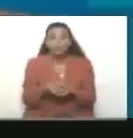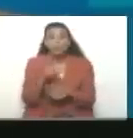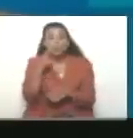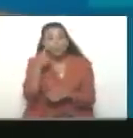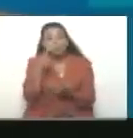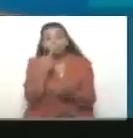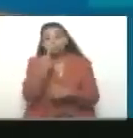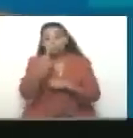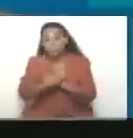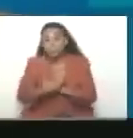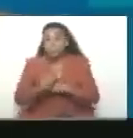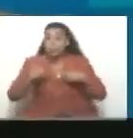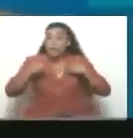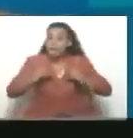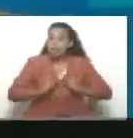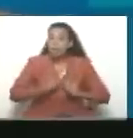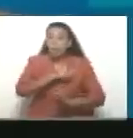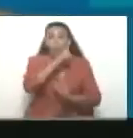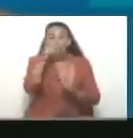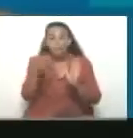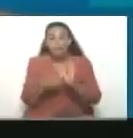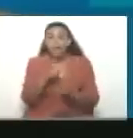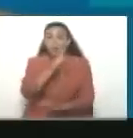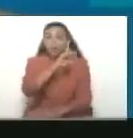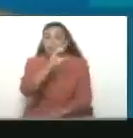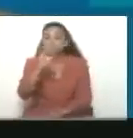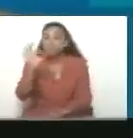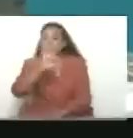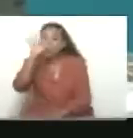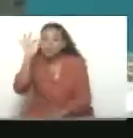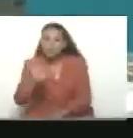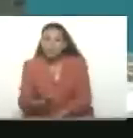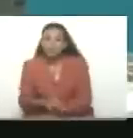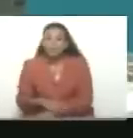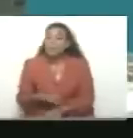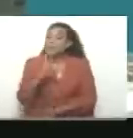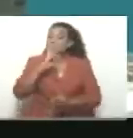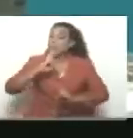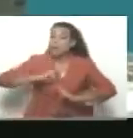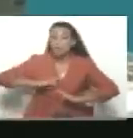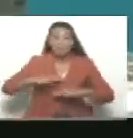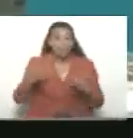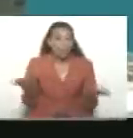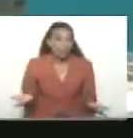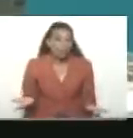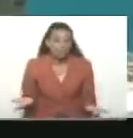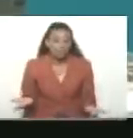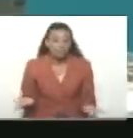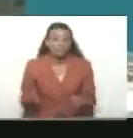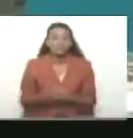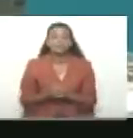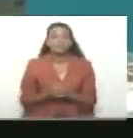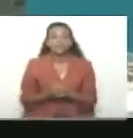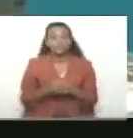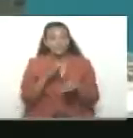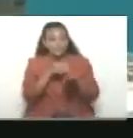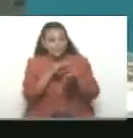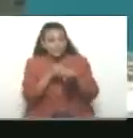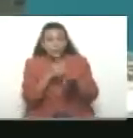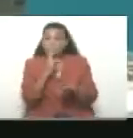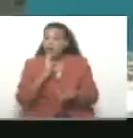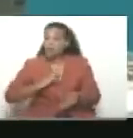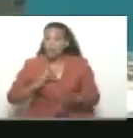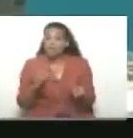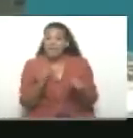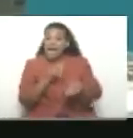indicado pues no descansaremos hasta cumplir el 100% correcto pero no no me responde fíjate a